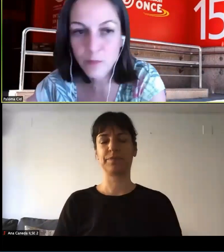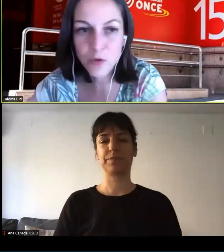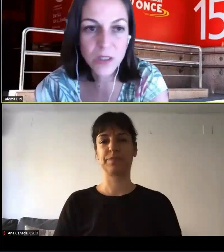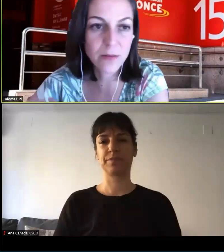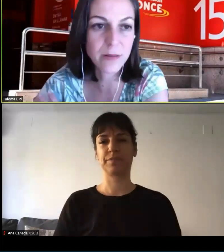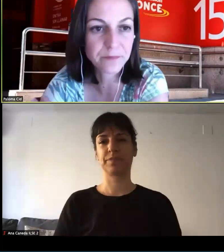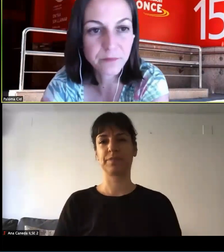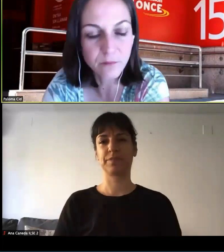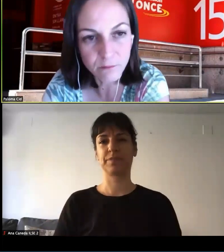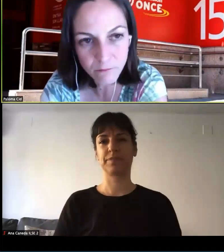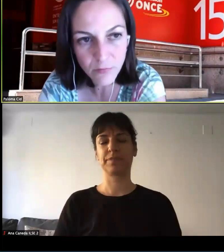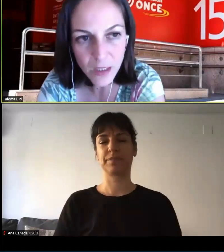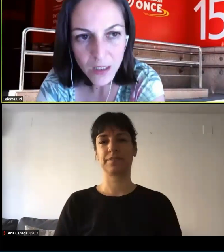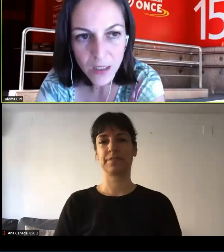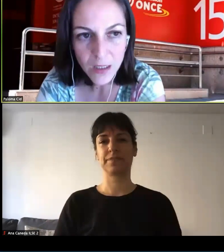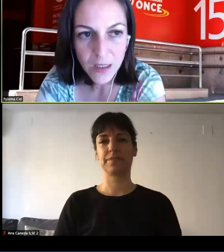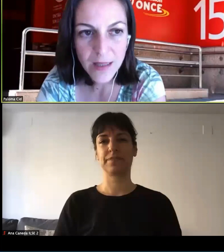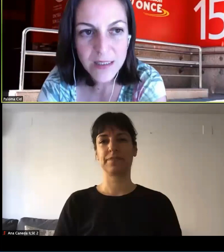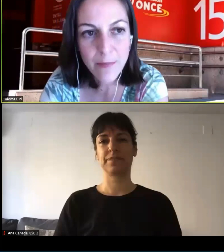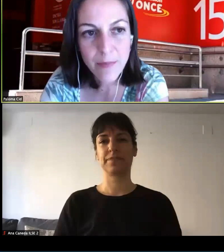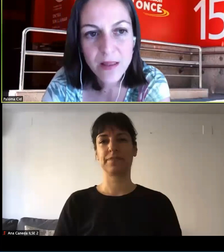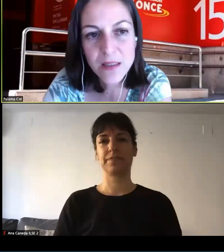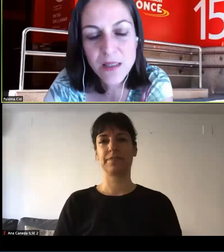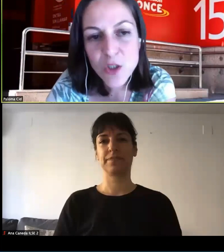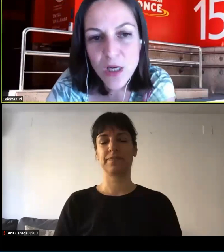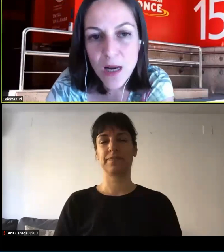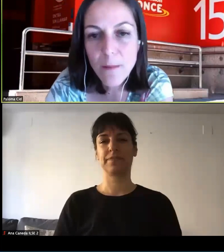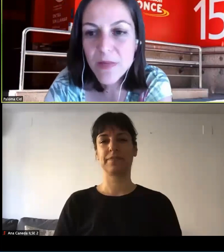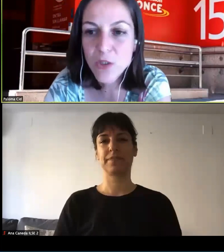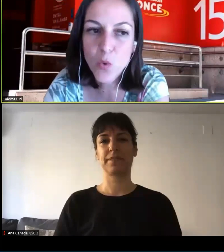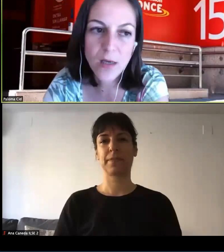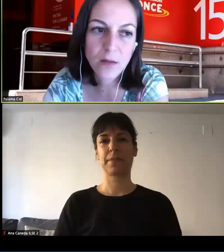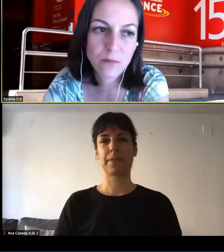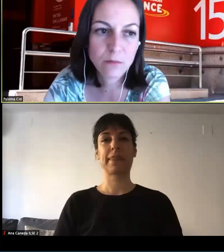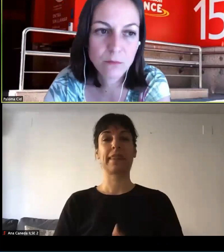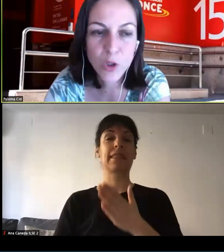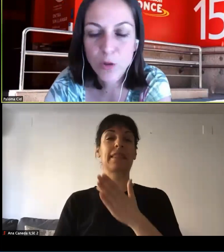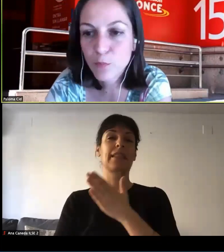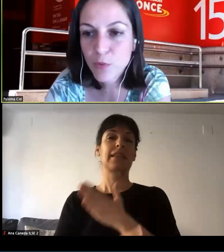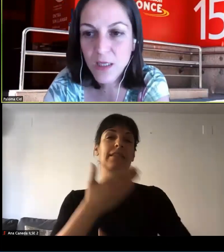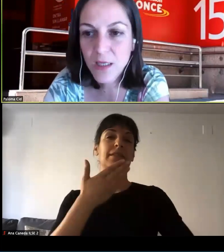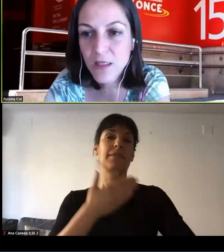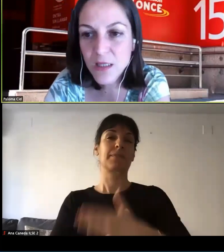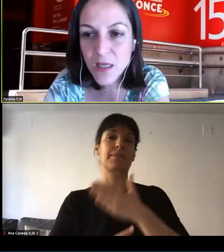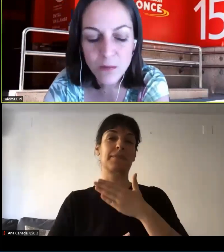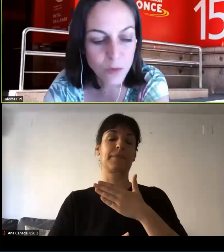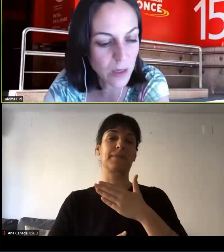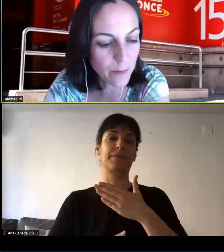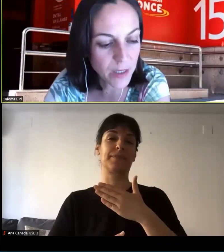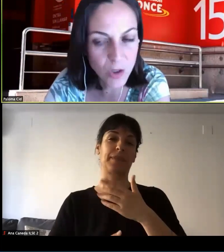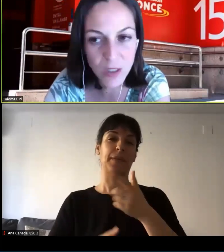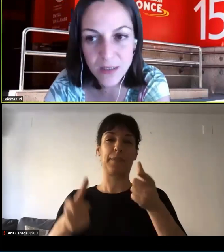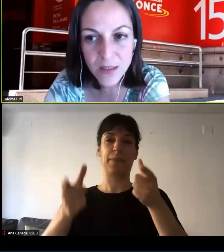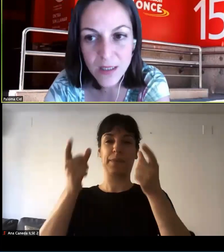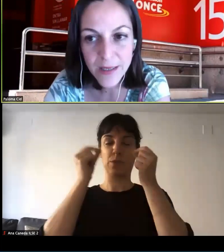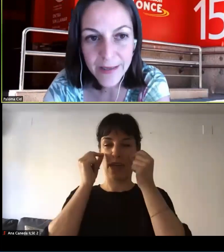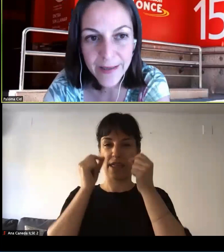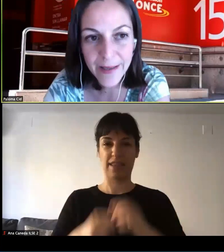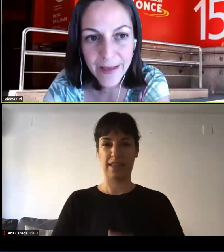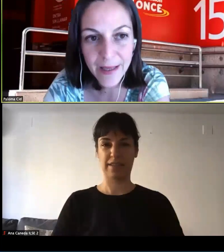diapositiva. La discapacidad sensorial visual. Bueno, Pues aquí distinguimos a